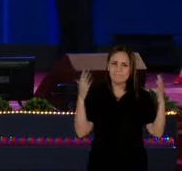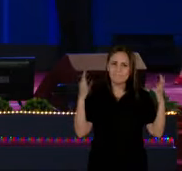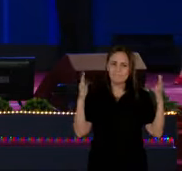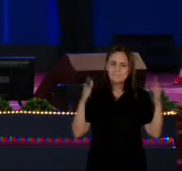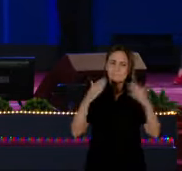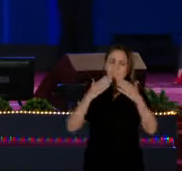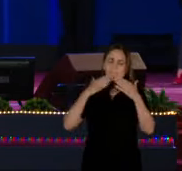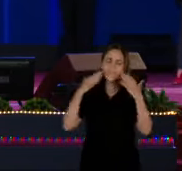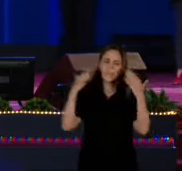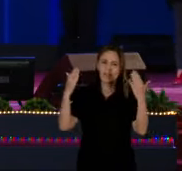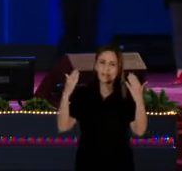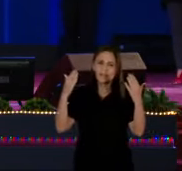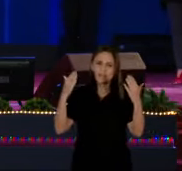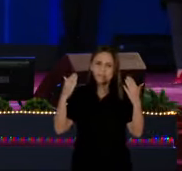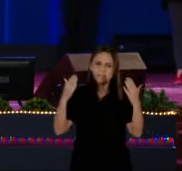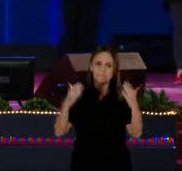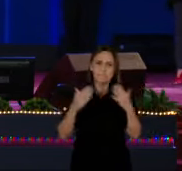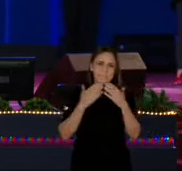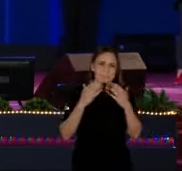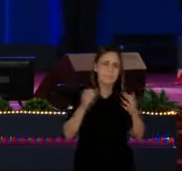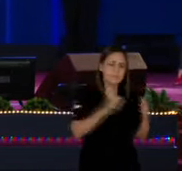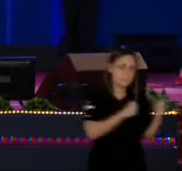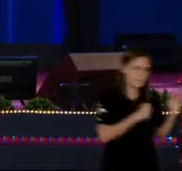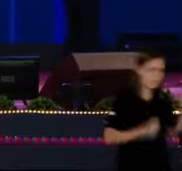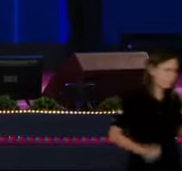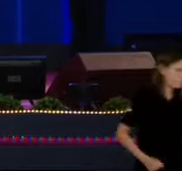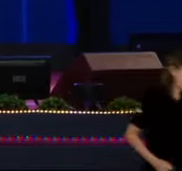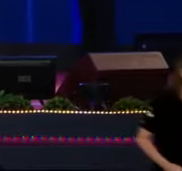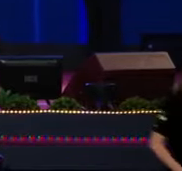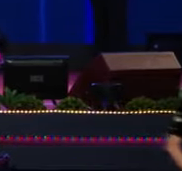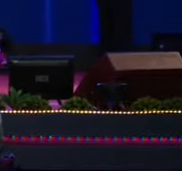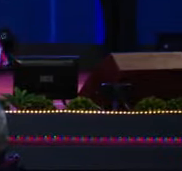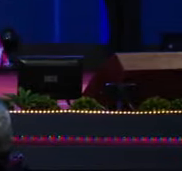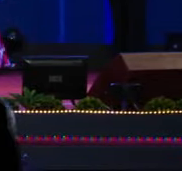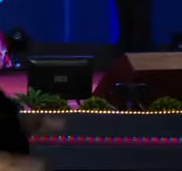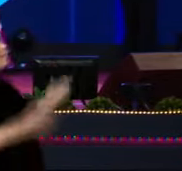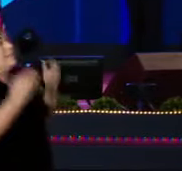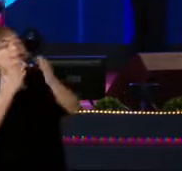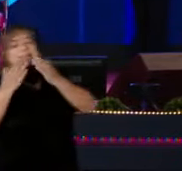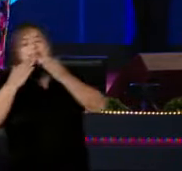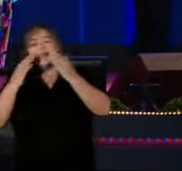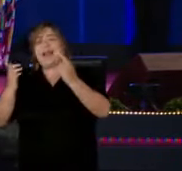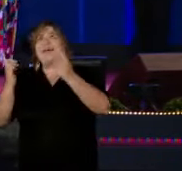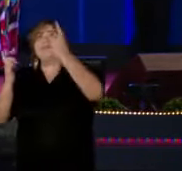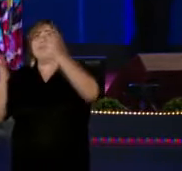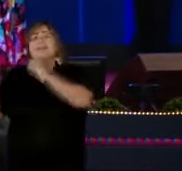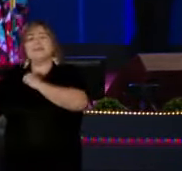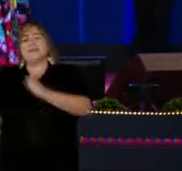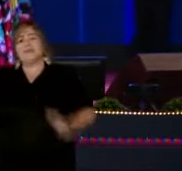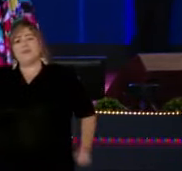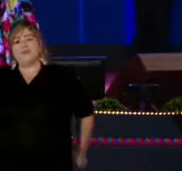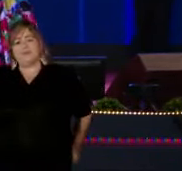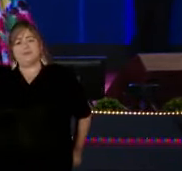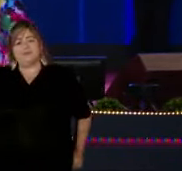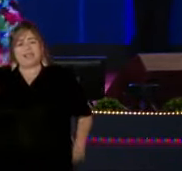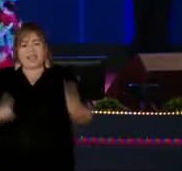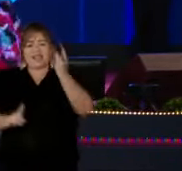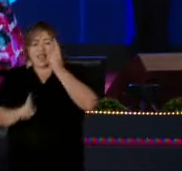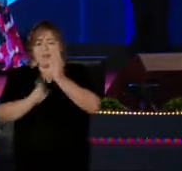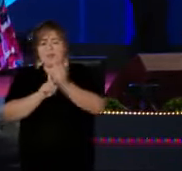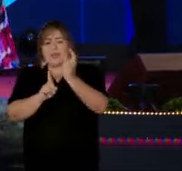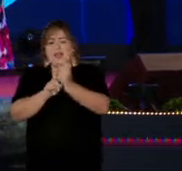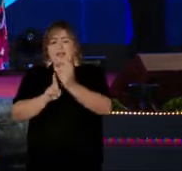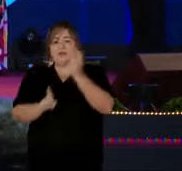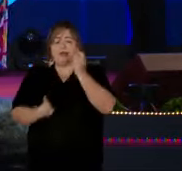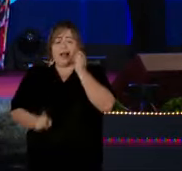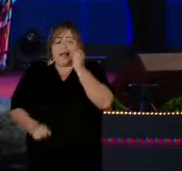Gracias. ¿Cuántos dan gracias al Señor? ¿Cuántos dan gracias al Señor? Mire, hermano, cada